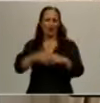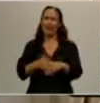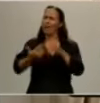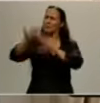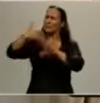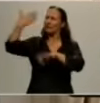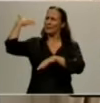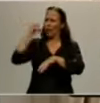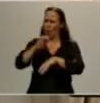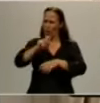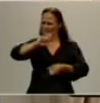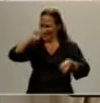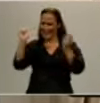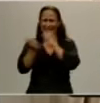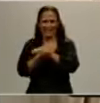cambiado el nombre